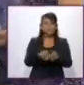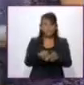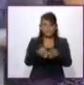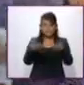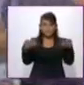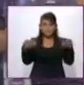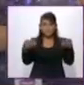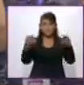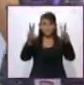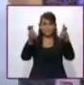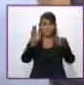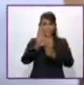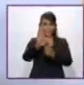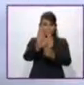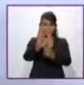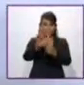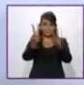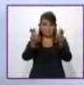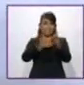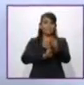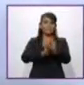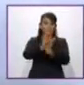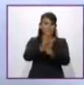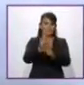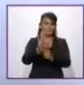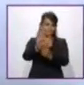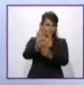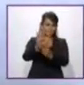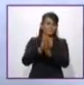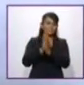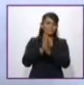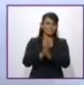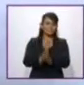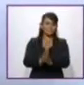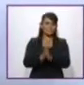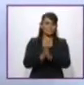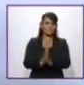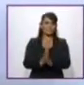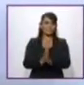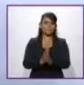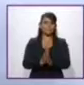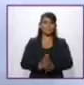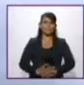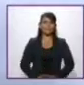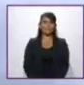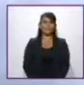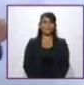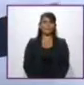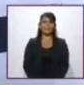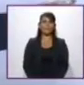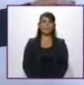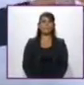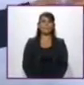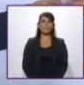tema que va a abordar. Si lo muestra, candidata, por favor, a la cámara.